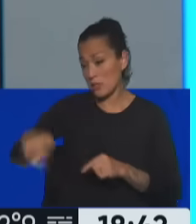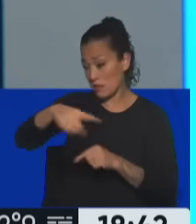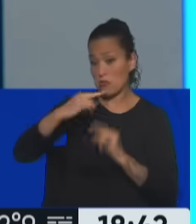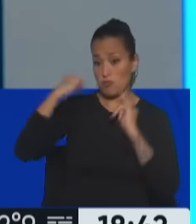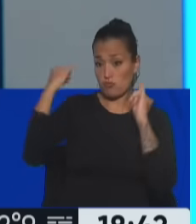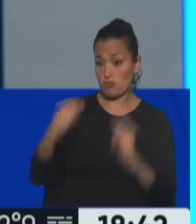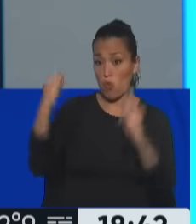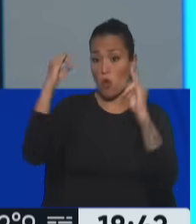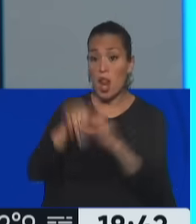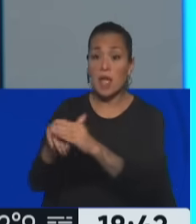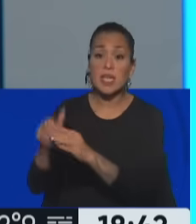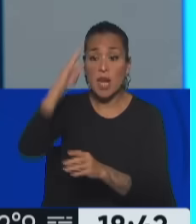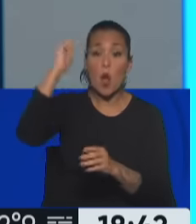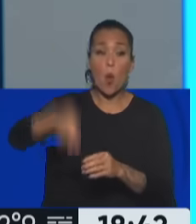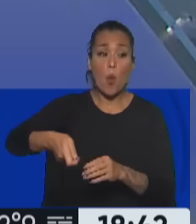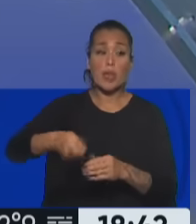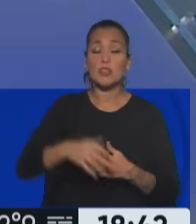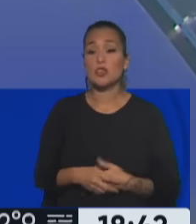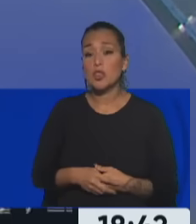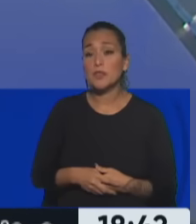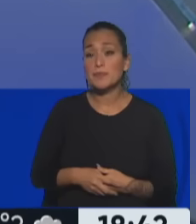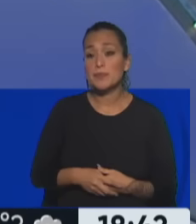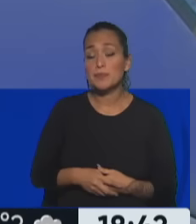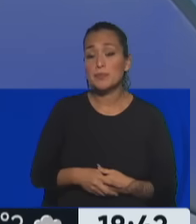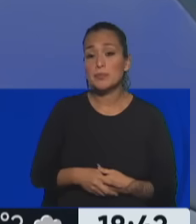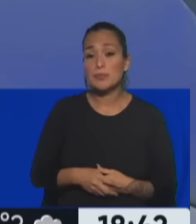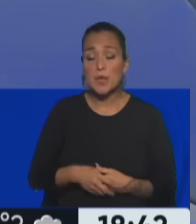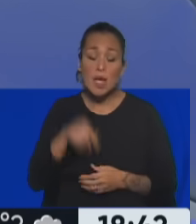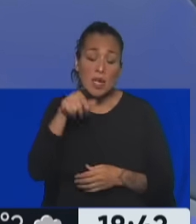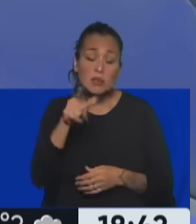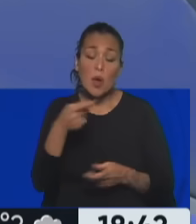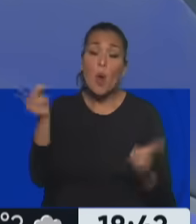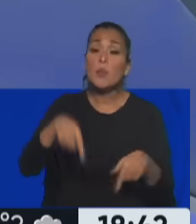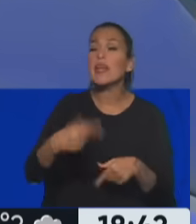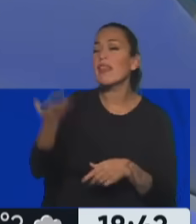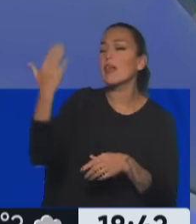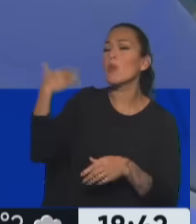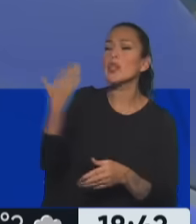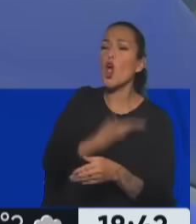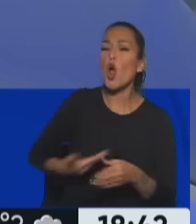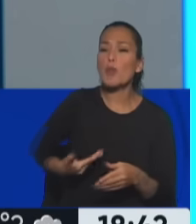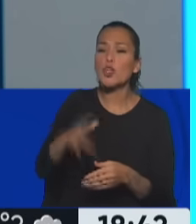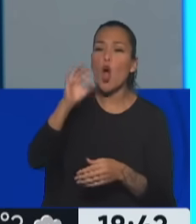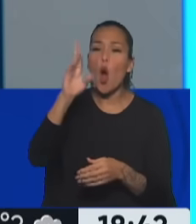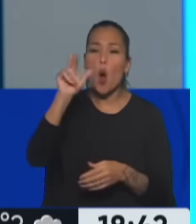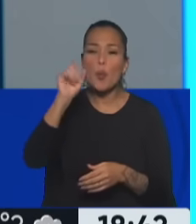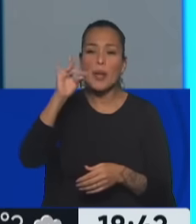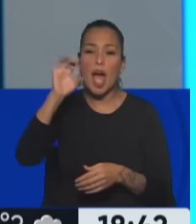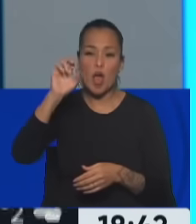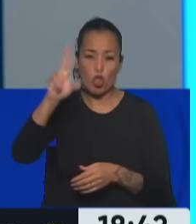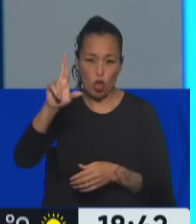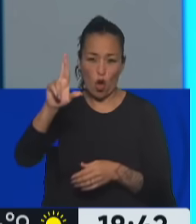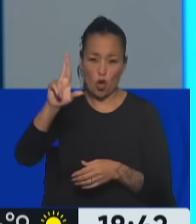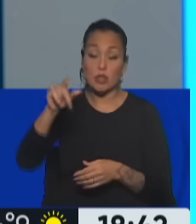en este caso judiciales. Esto viene del gobierno de Andrés Manuel López Obrador, Sí, sí. ¿no? Y recordemos que Sheinbaum